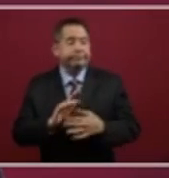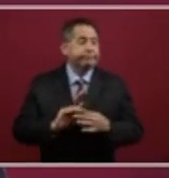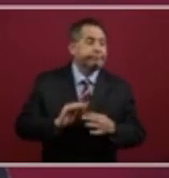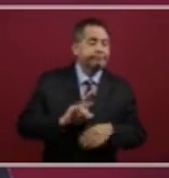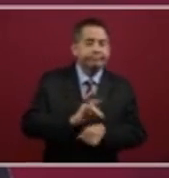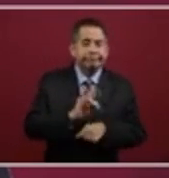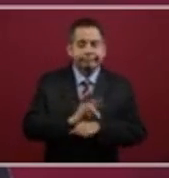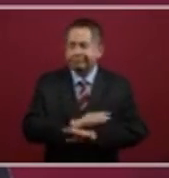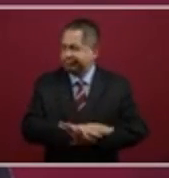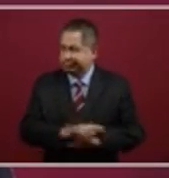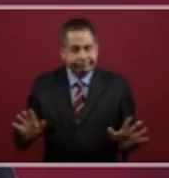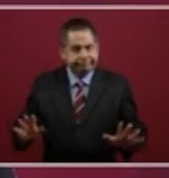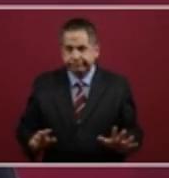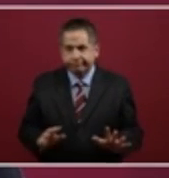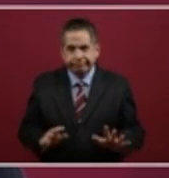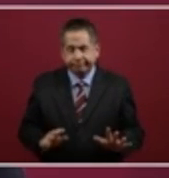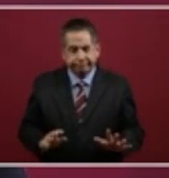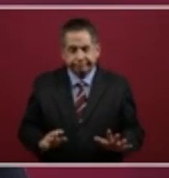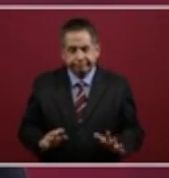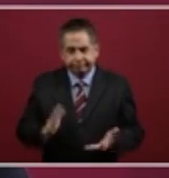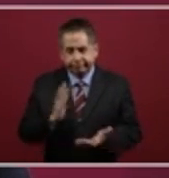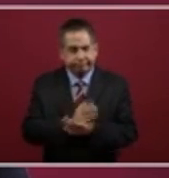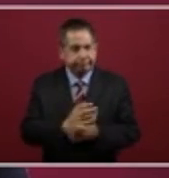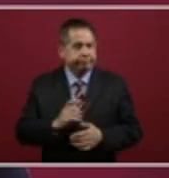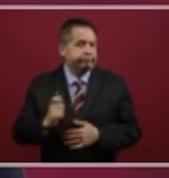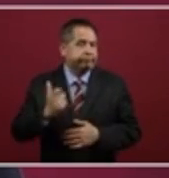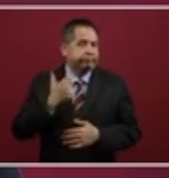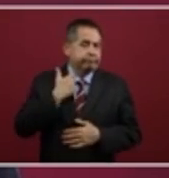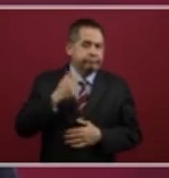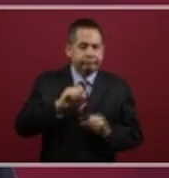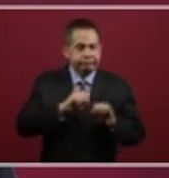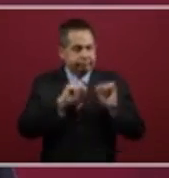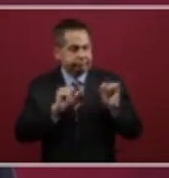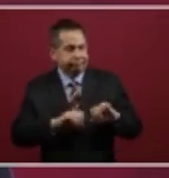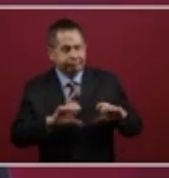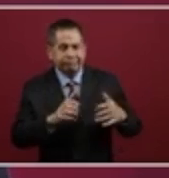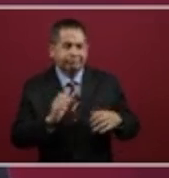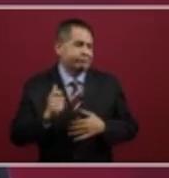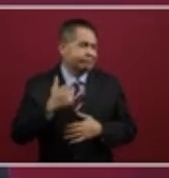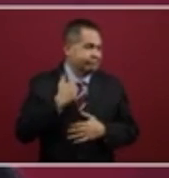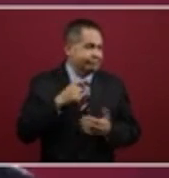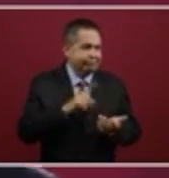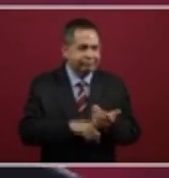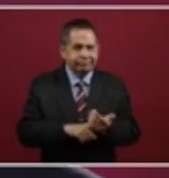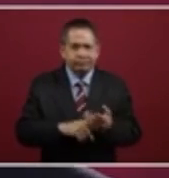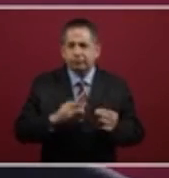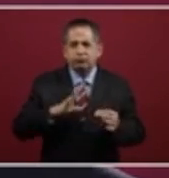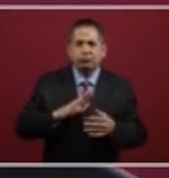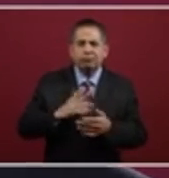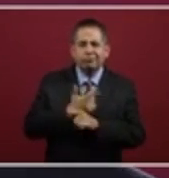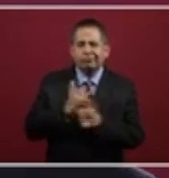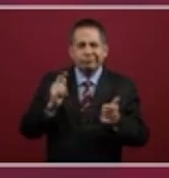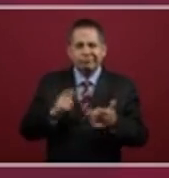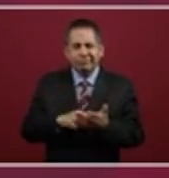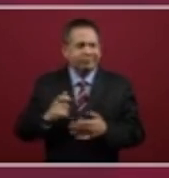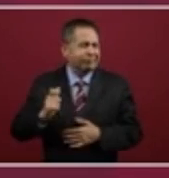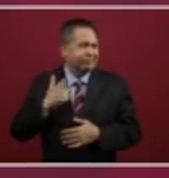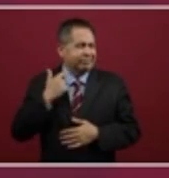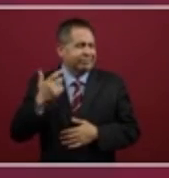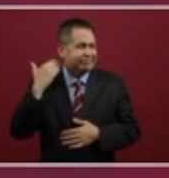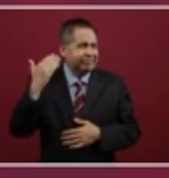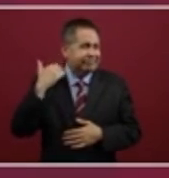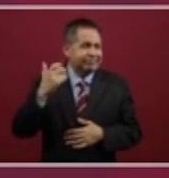había. El sistema, el régimen antidemocrático, por cierto, costosísimo.